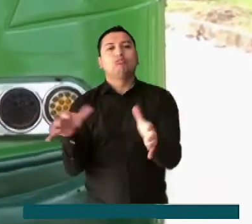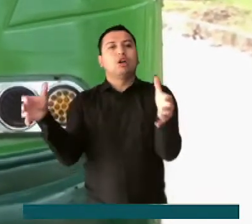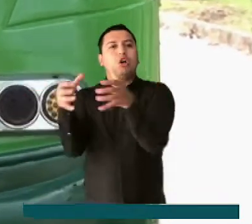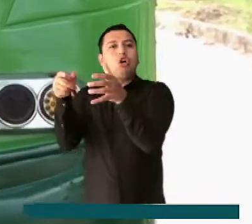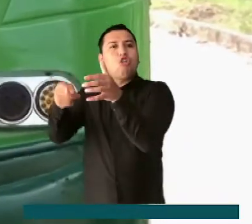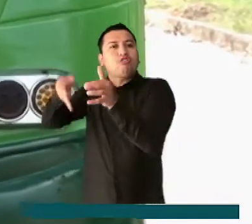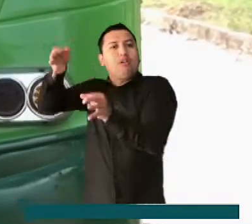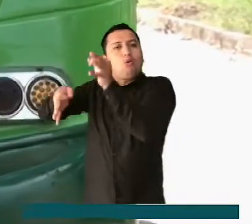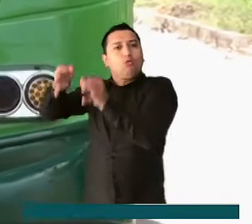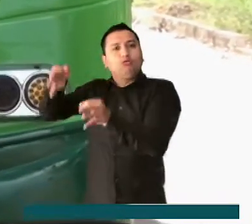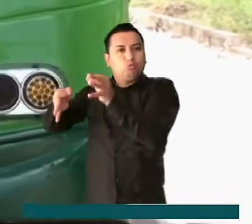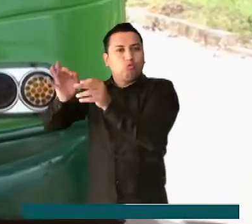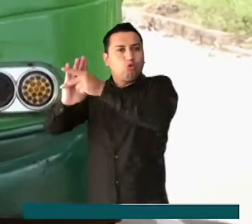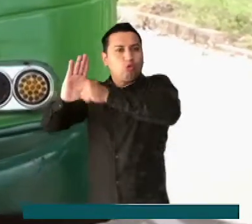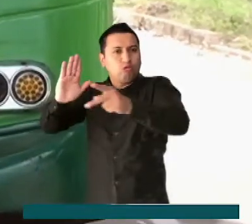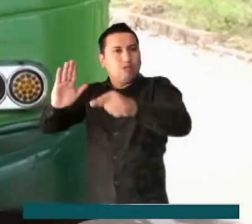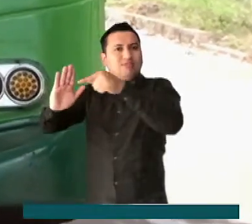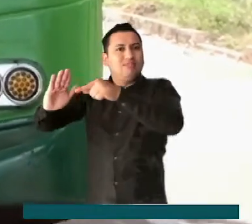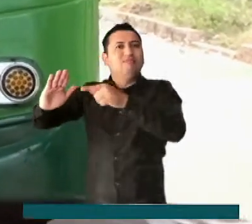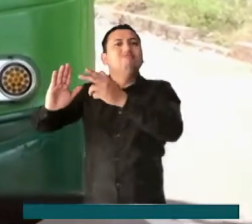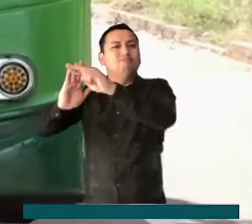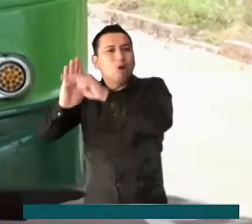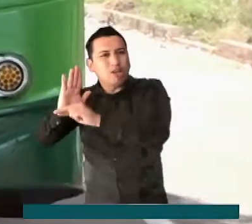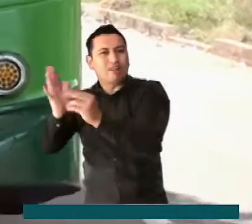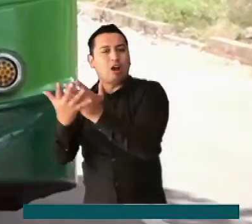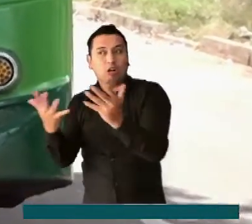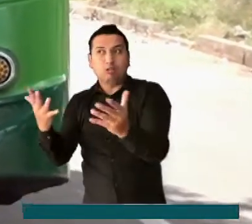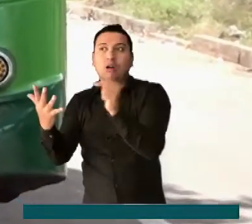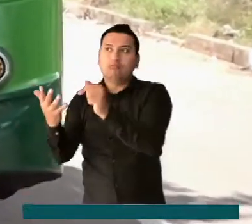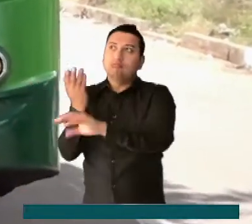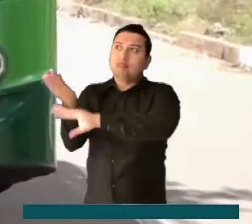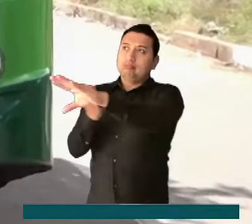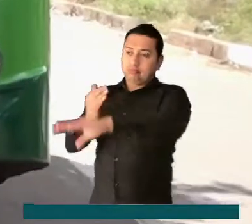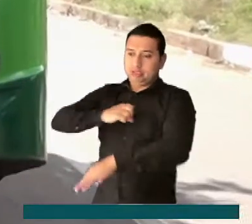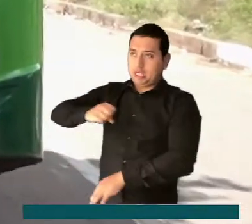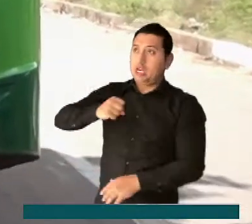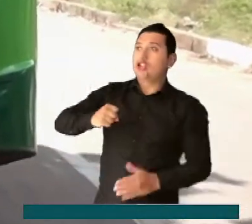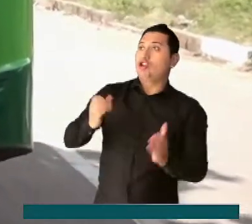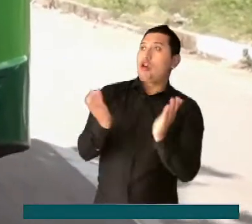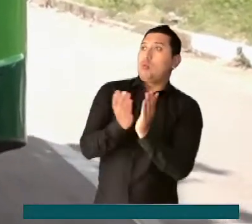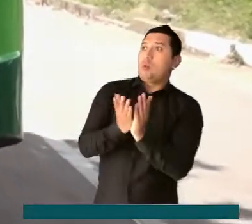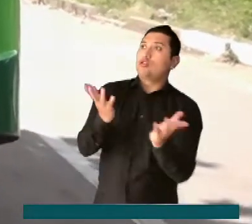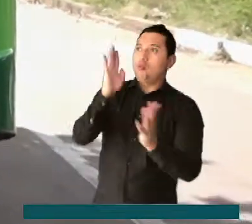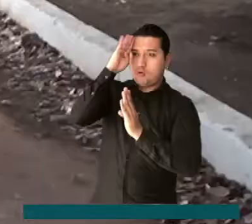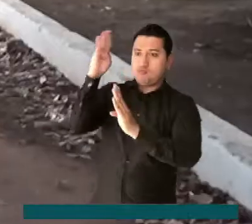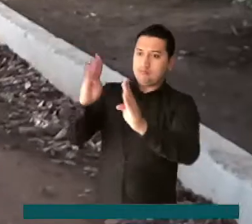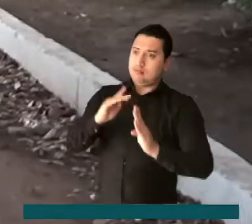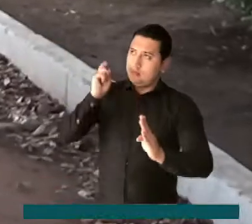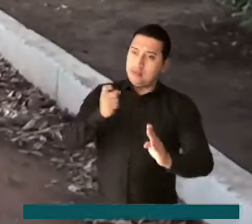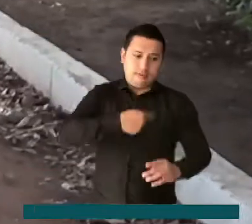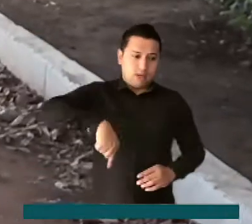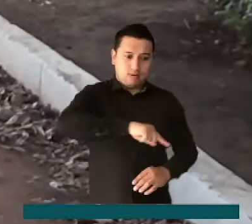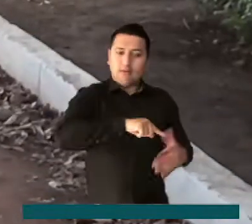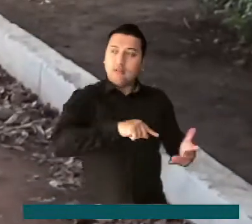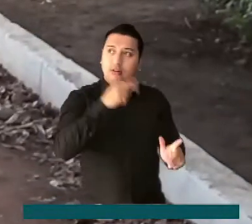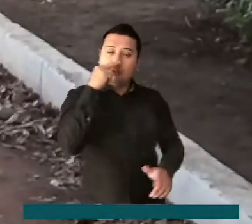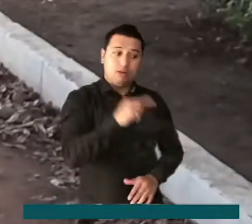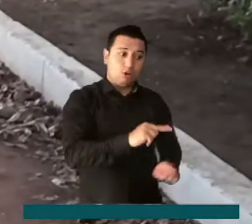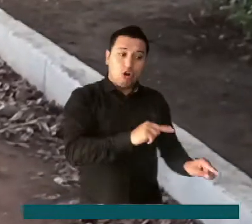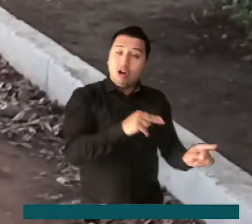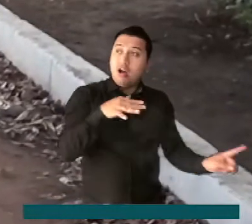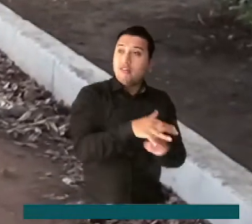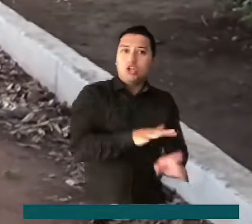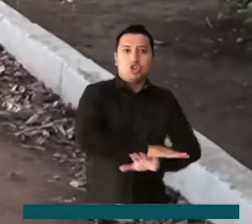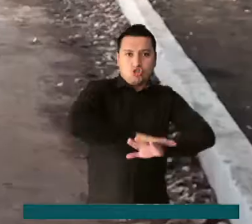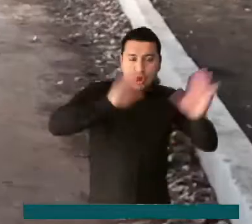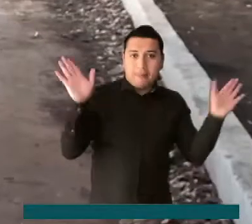es un servicio propio del derecho a la educación, por lo que exigen soluciones para que sus hijos no se sigan viendo más afectados. Los padres de familia ante esta